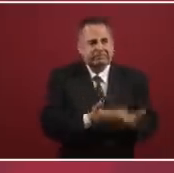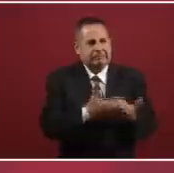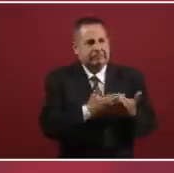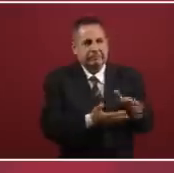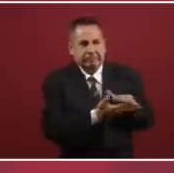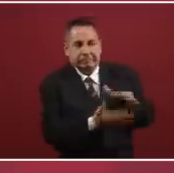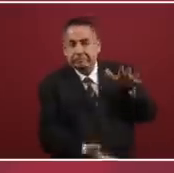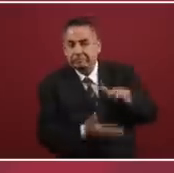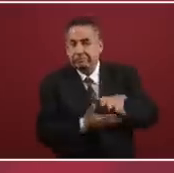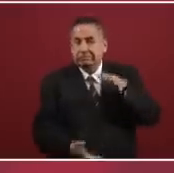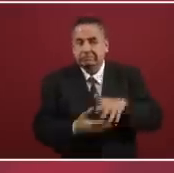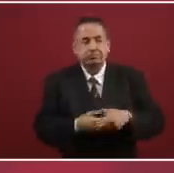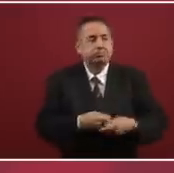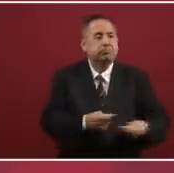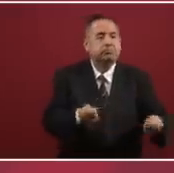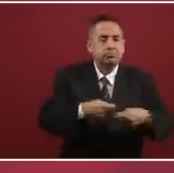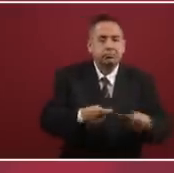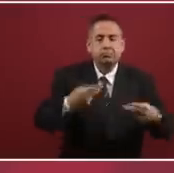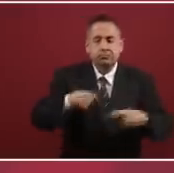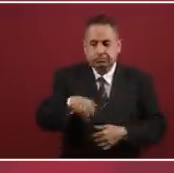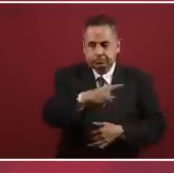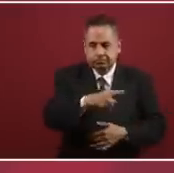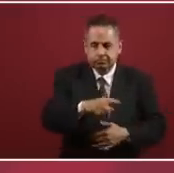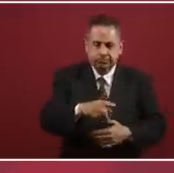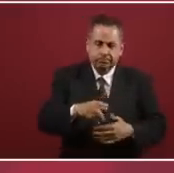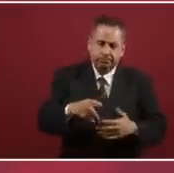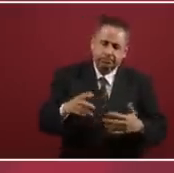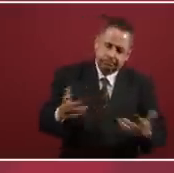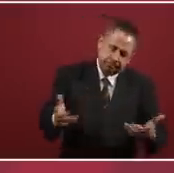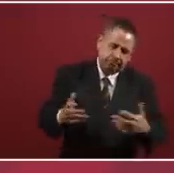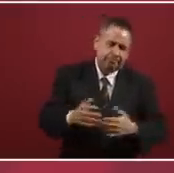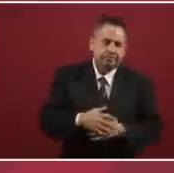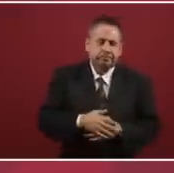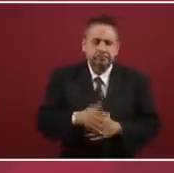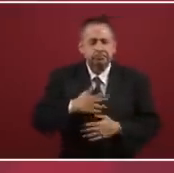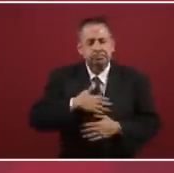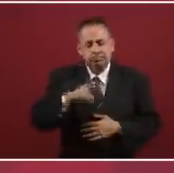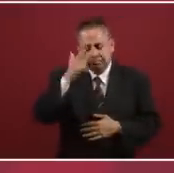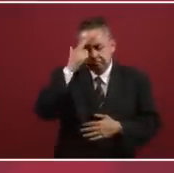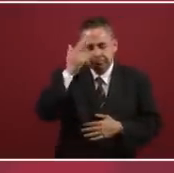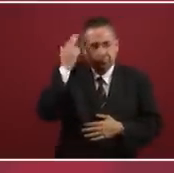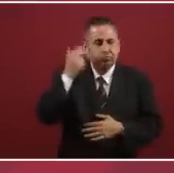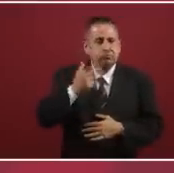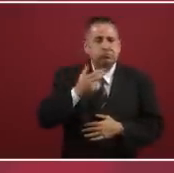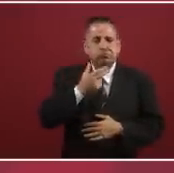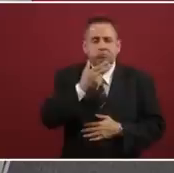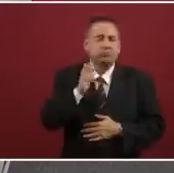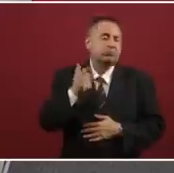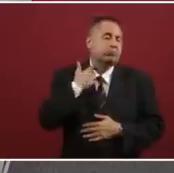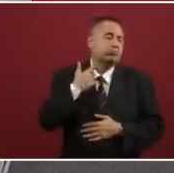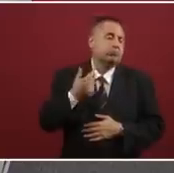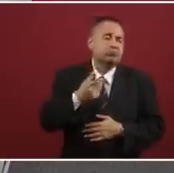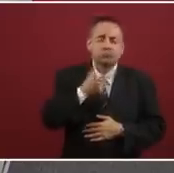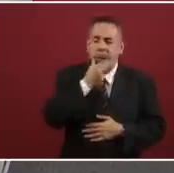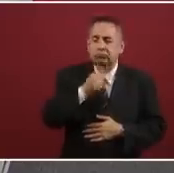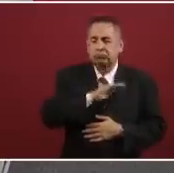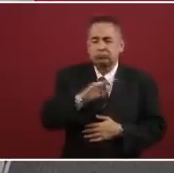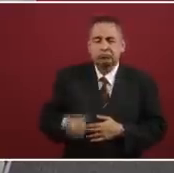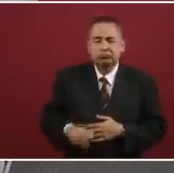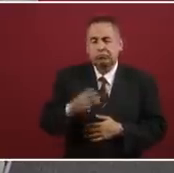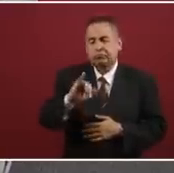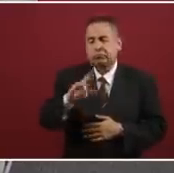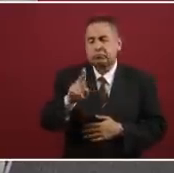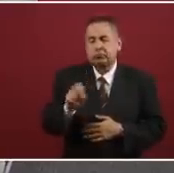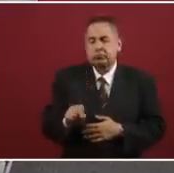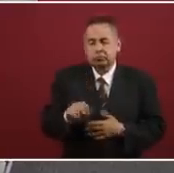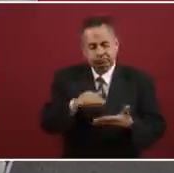Entonces, todo esto hay que atender. Me acuerdo del finado Ríos, que cada vez que lo veía